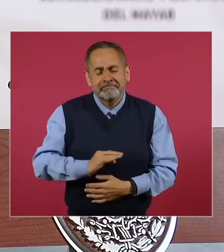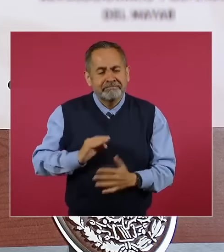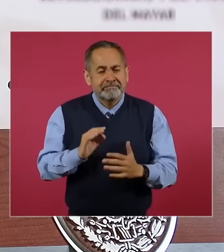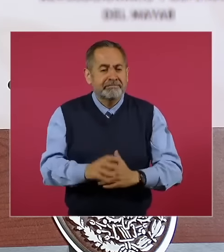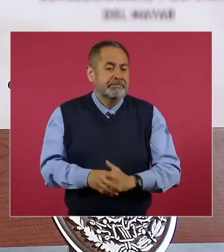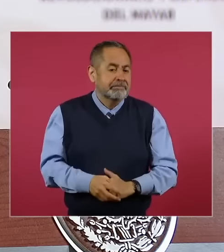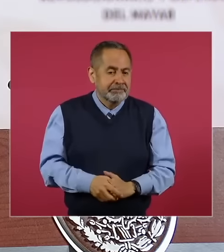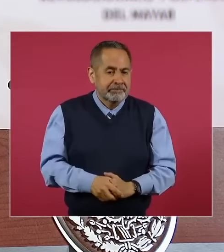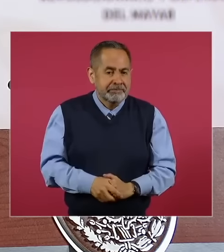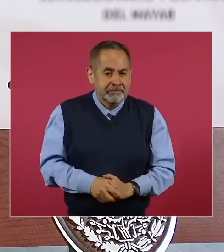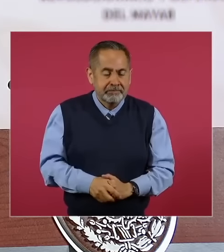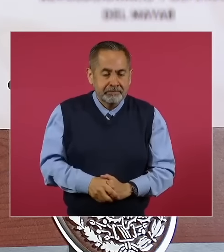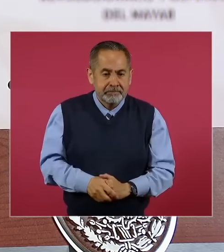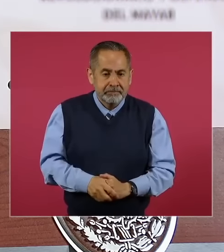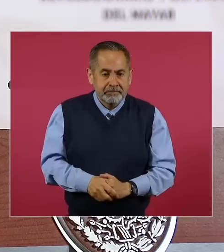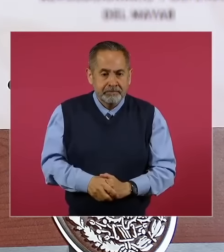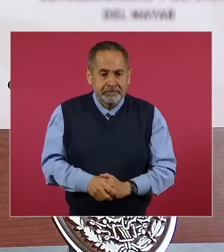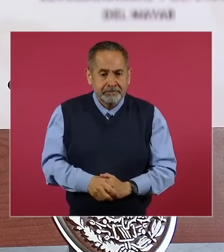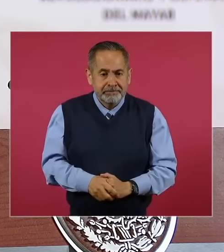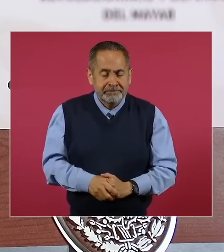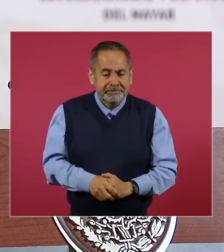El poder también